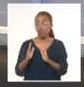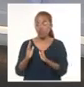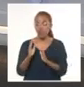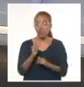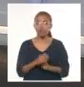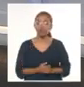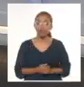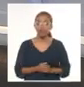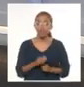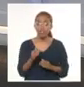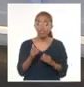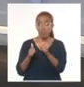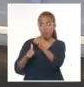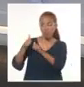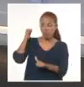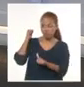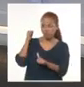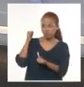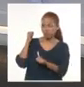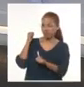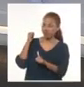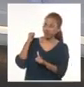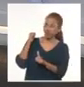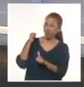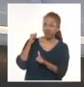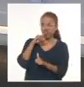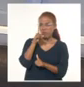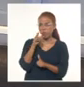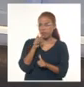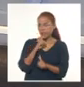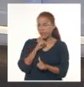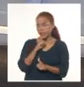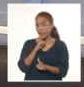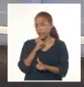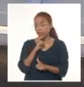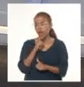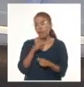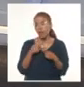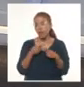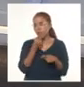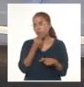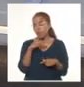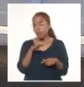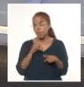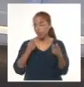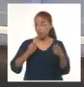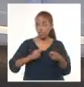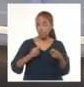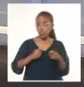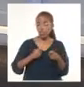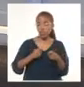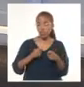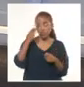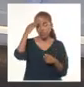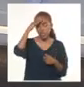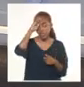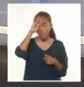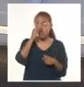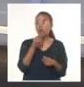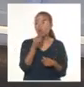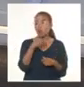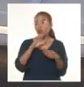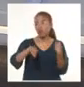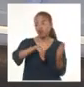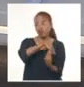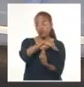marcha atrás? En efecto puede hacerlo, es una decisión como presidente. Hay varias formas además,